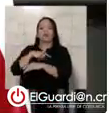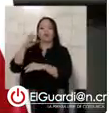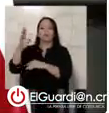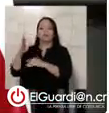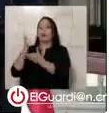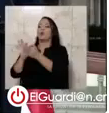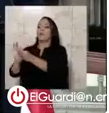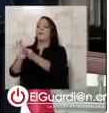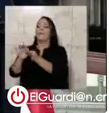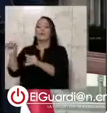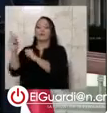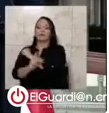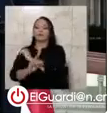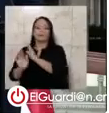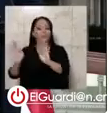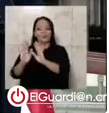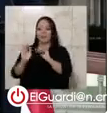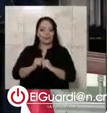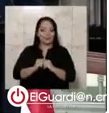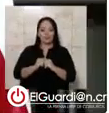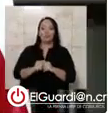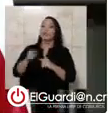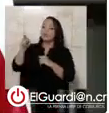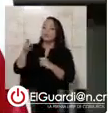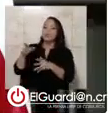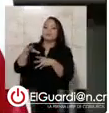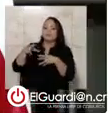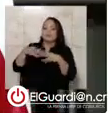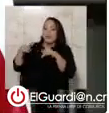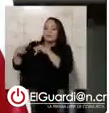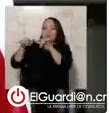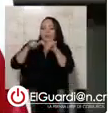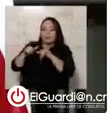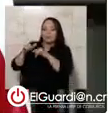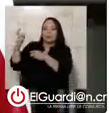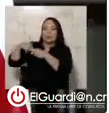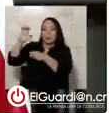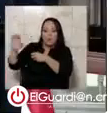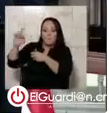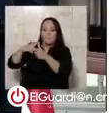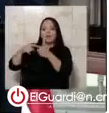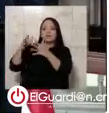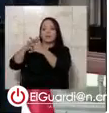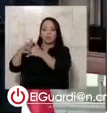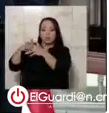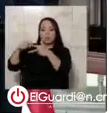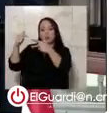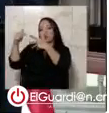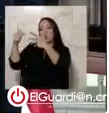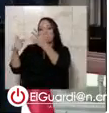con ninguno. Lo que usted está adoptando son los estándares de la Unión Europea, de los Estados Unidos y de muchos